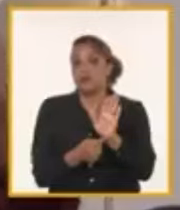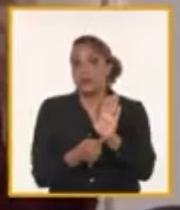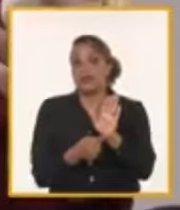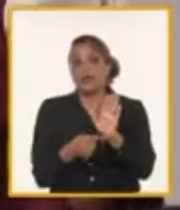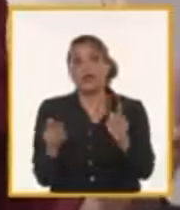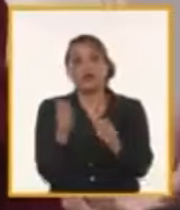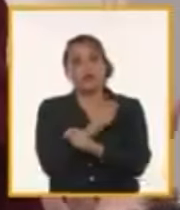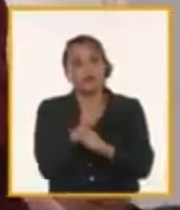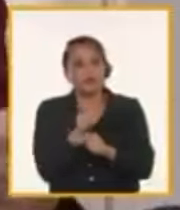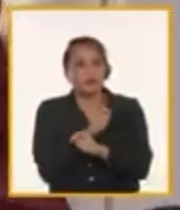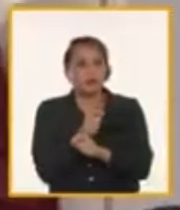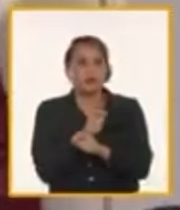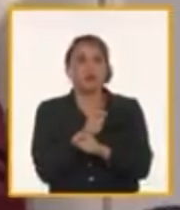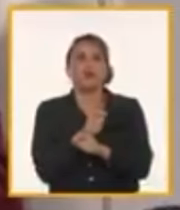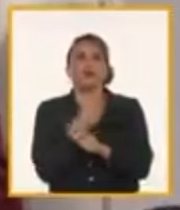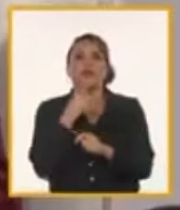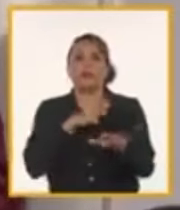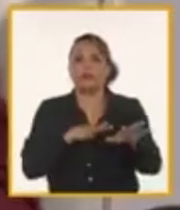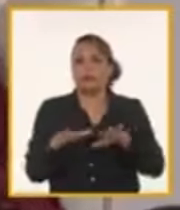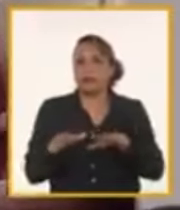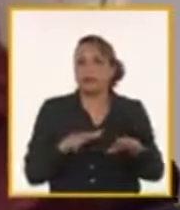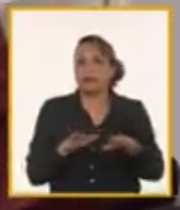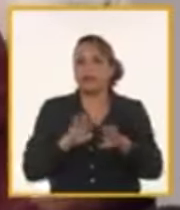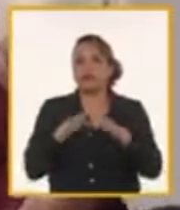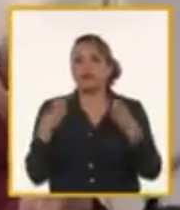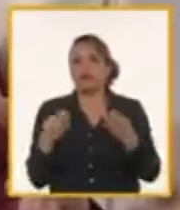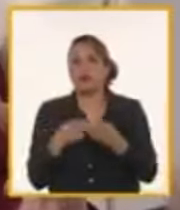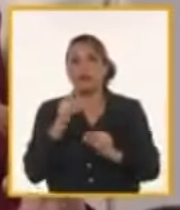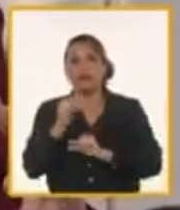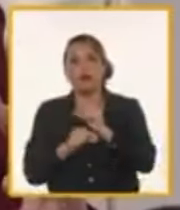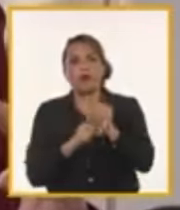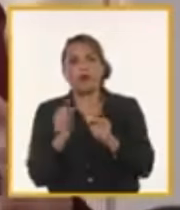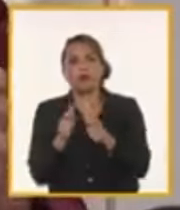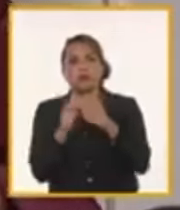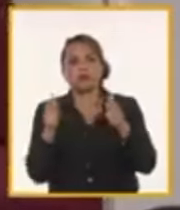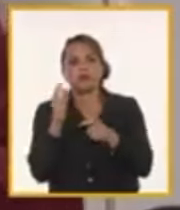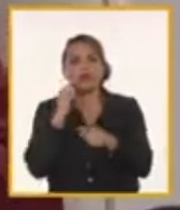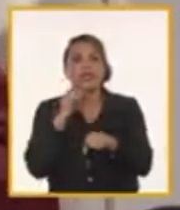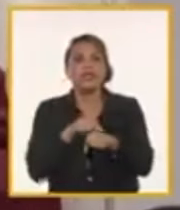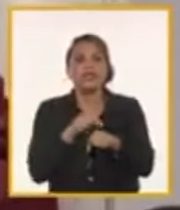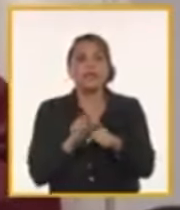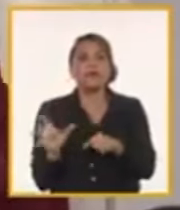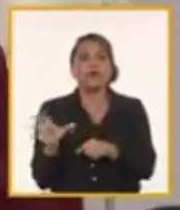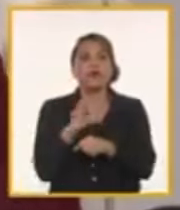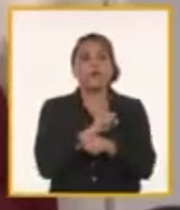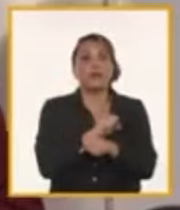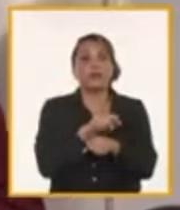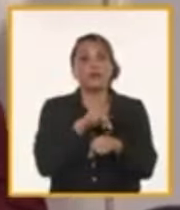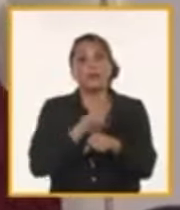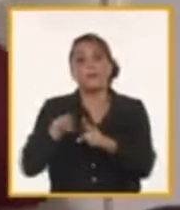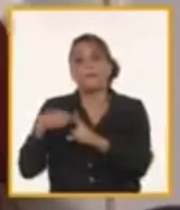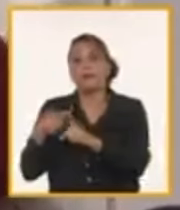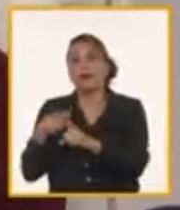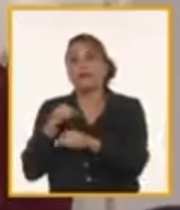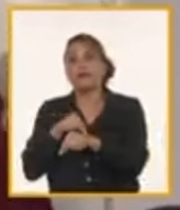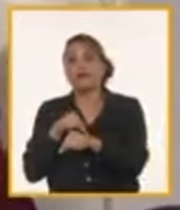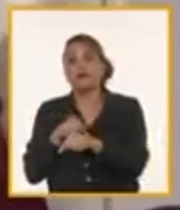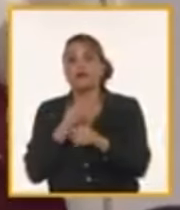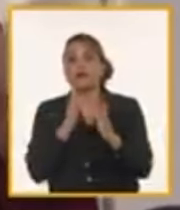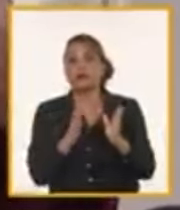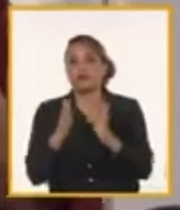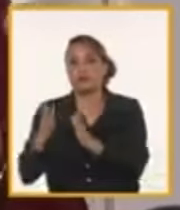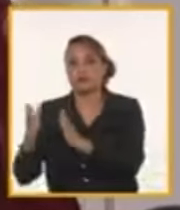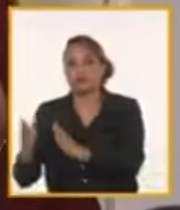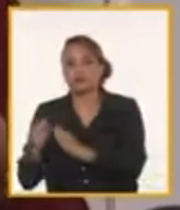universitario de ese claustro universitario que hoy que se en es con los profesores a tiempo completo pero también con los profesores a tiempo parcial el ministro